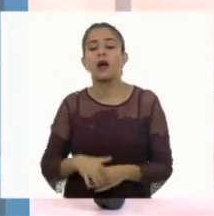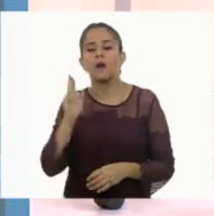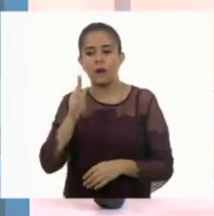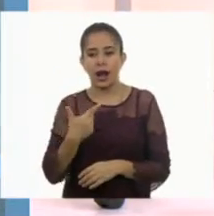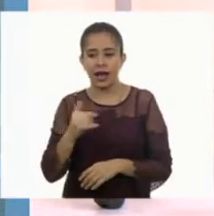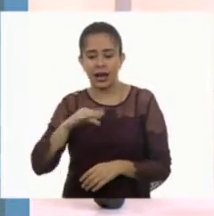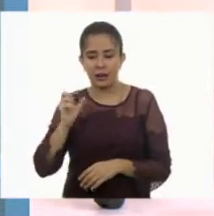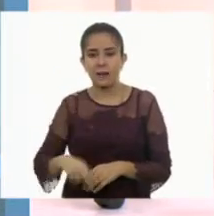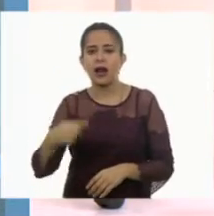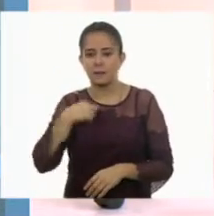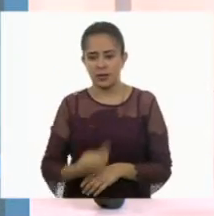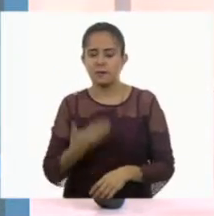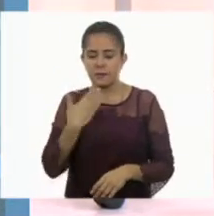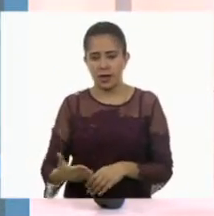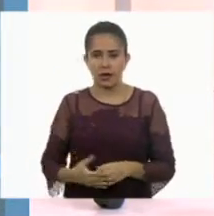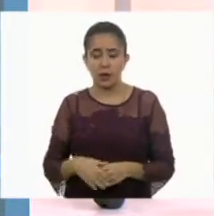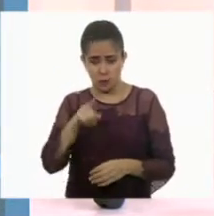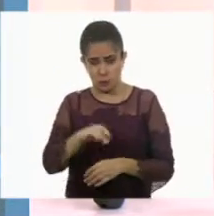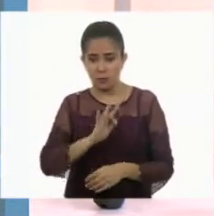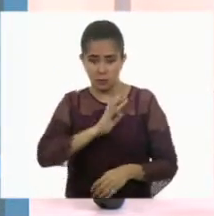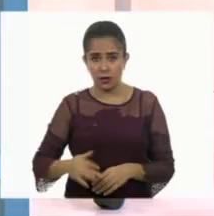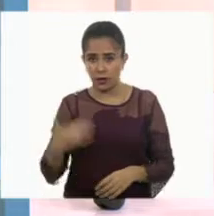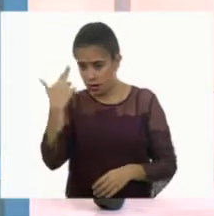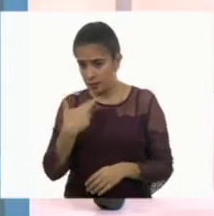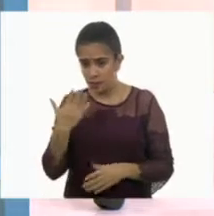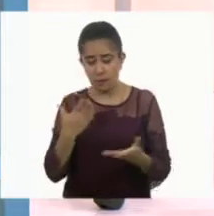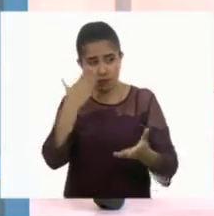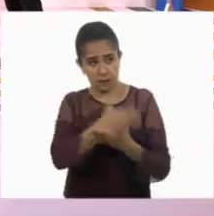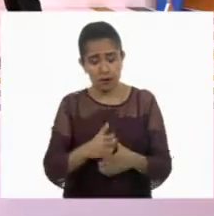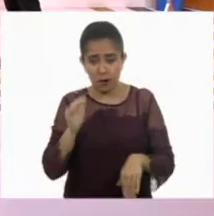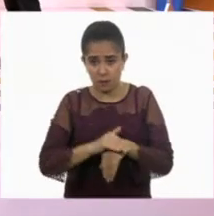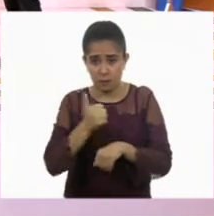días, Germán. Me fue muy bien. ¿Pudiste revisar tu abuelita?